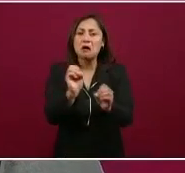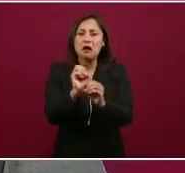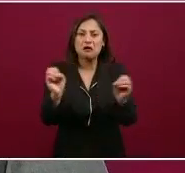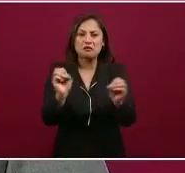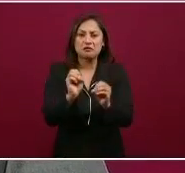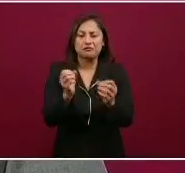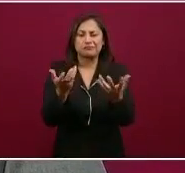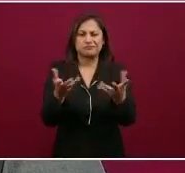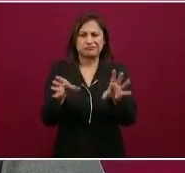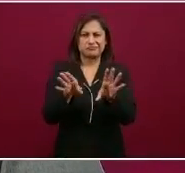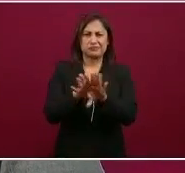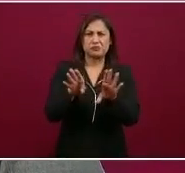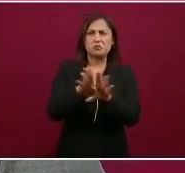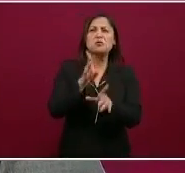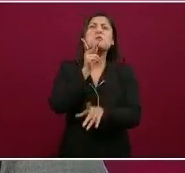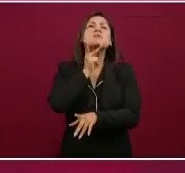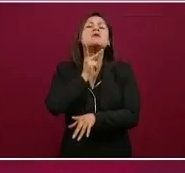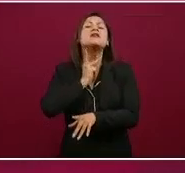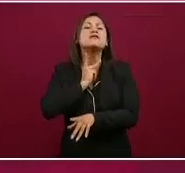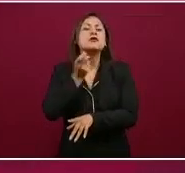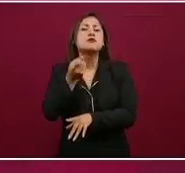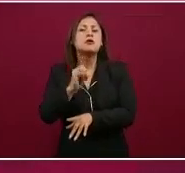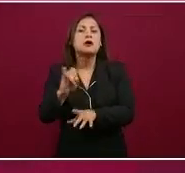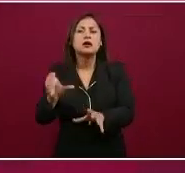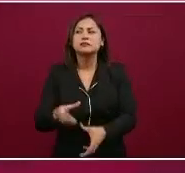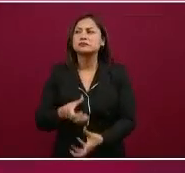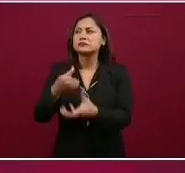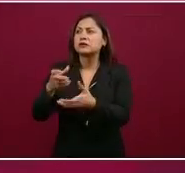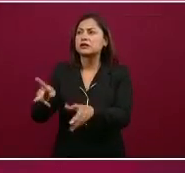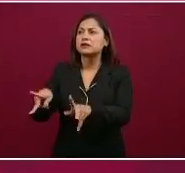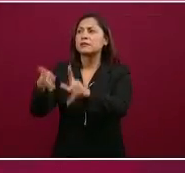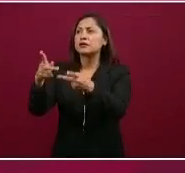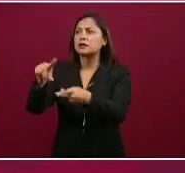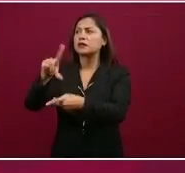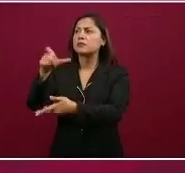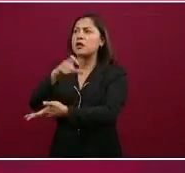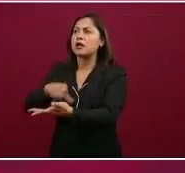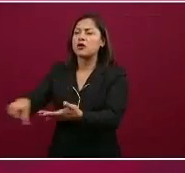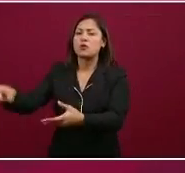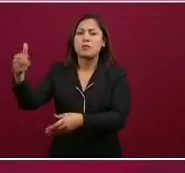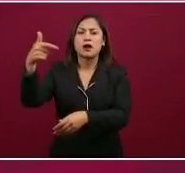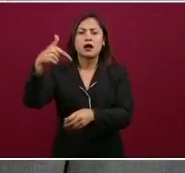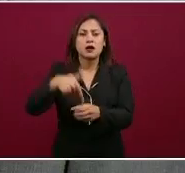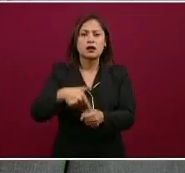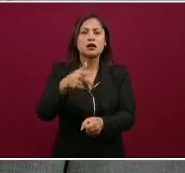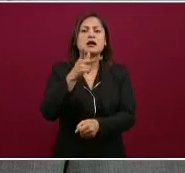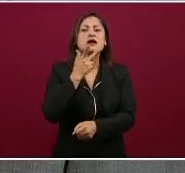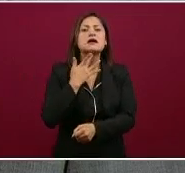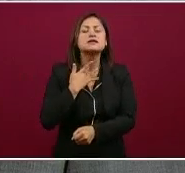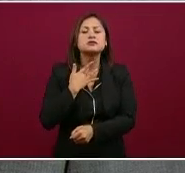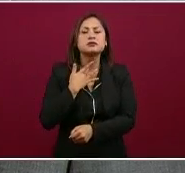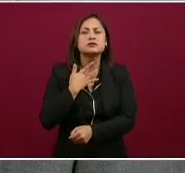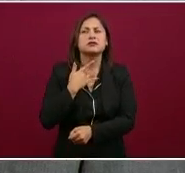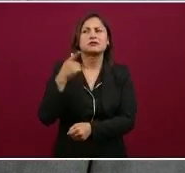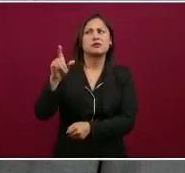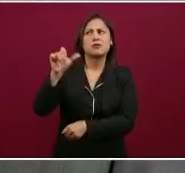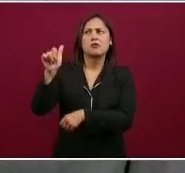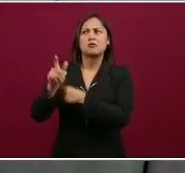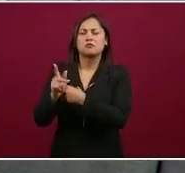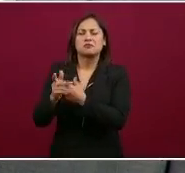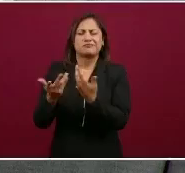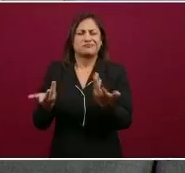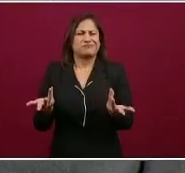vender petróleo crudo para comprar gasolinas del extranjero, pues es